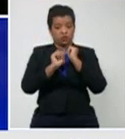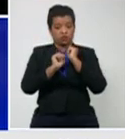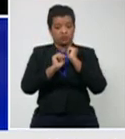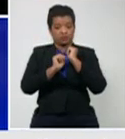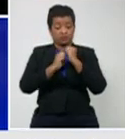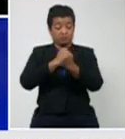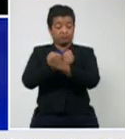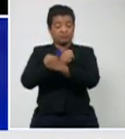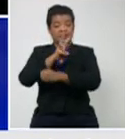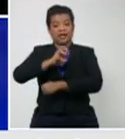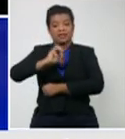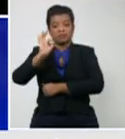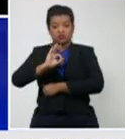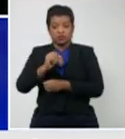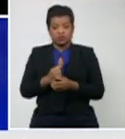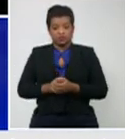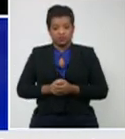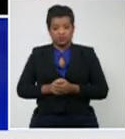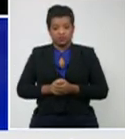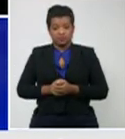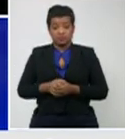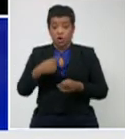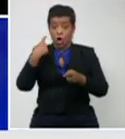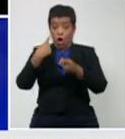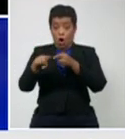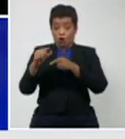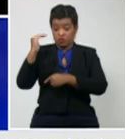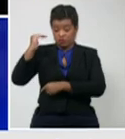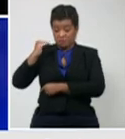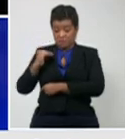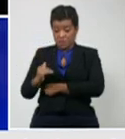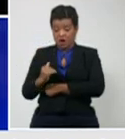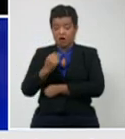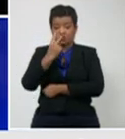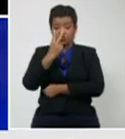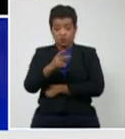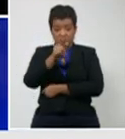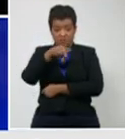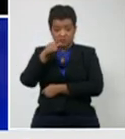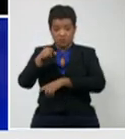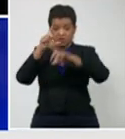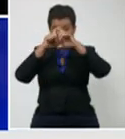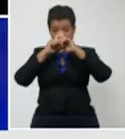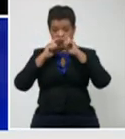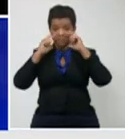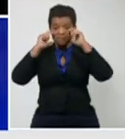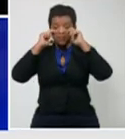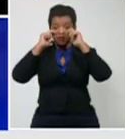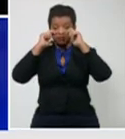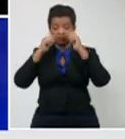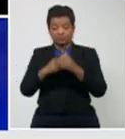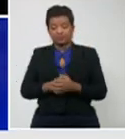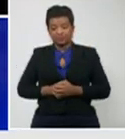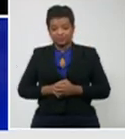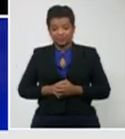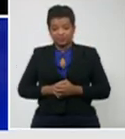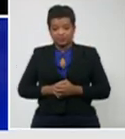Cuando ya los dos se han protegido, pues baja a un 5%, cuando